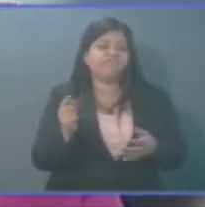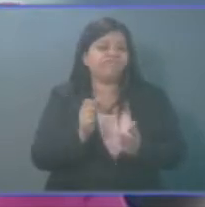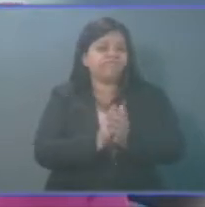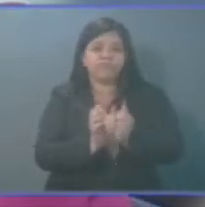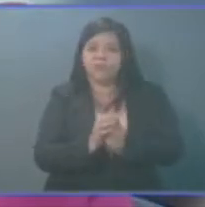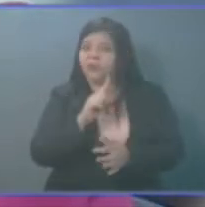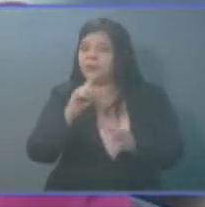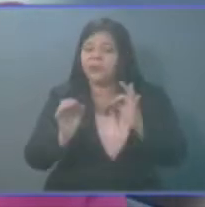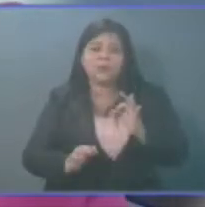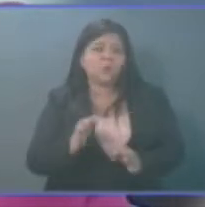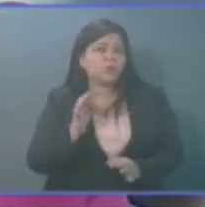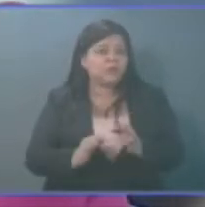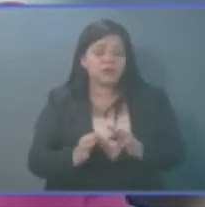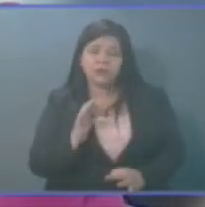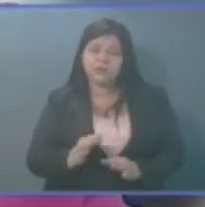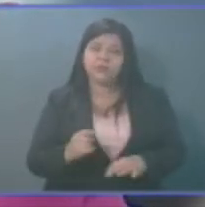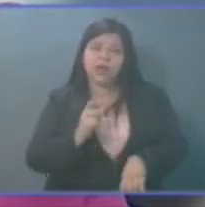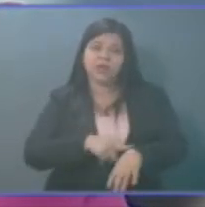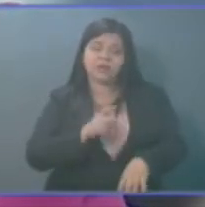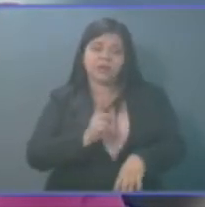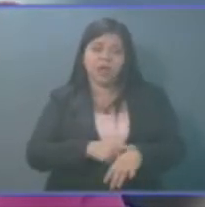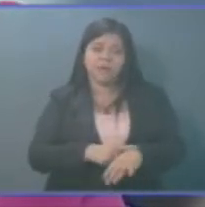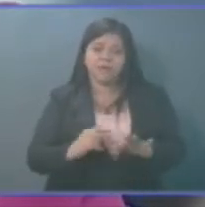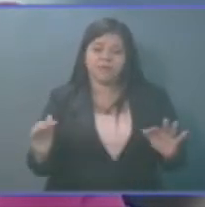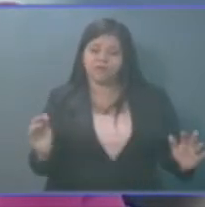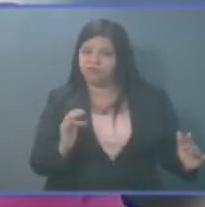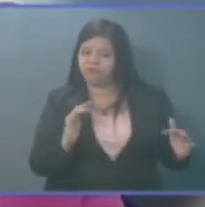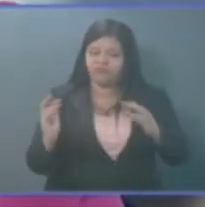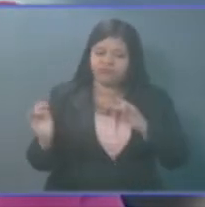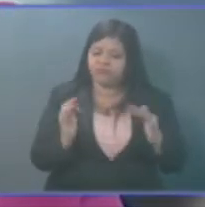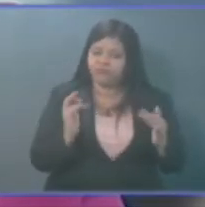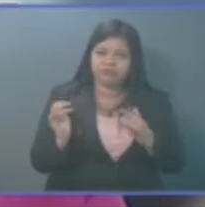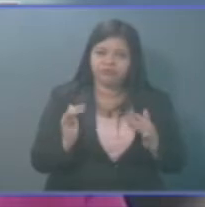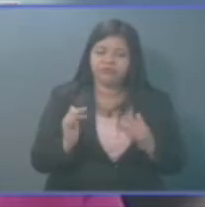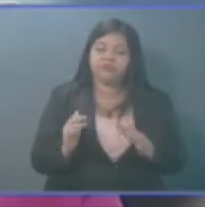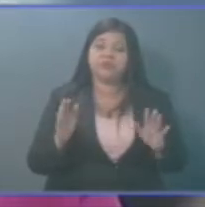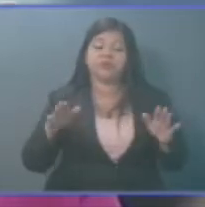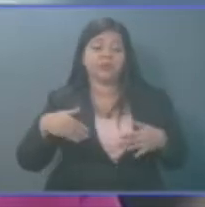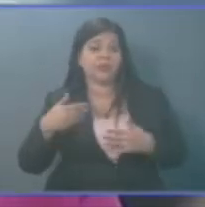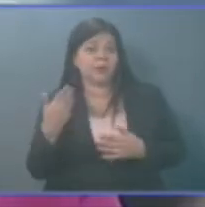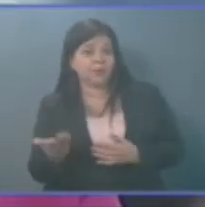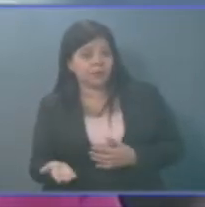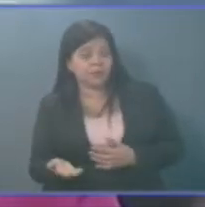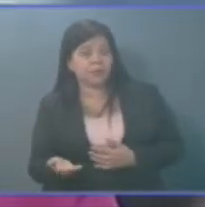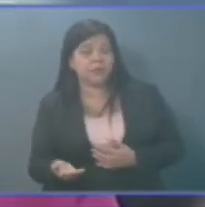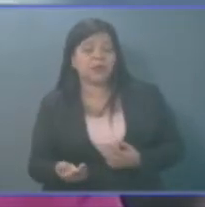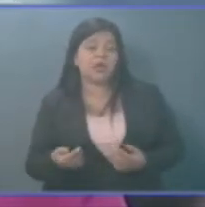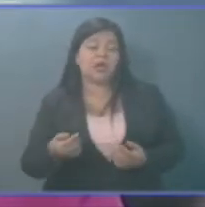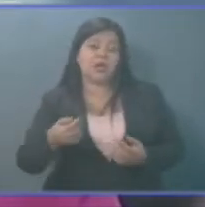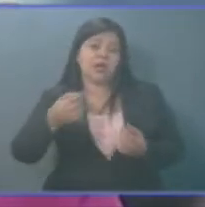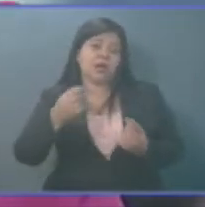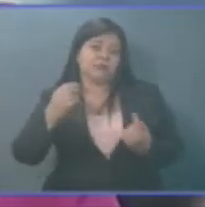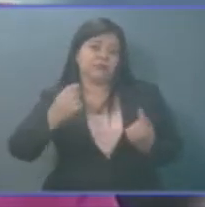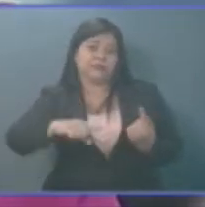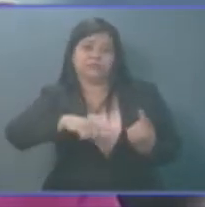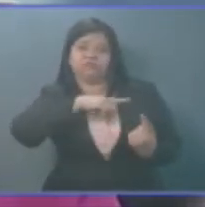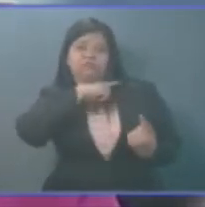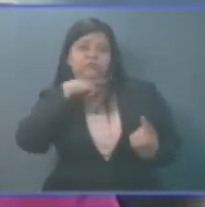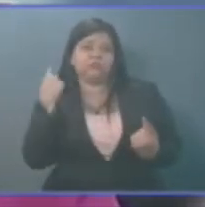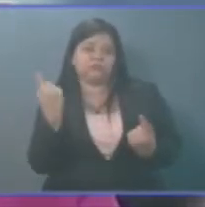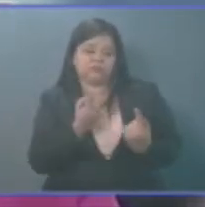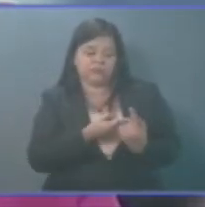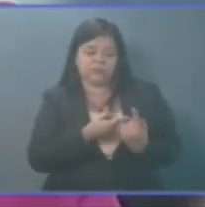injusticias cometidas durante el conflicto armado, lo cual culminó con su asesinato